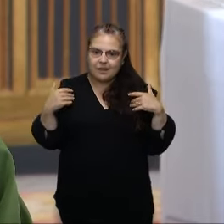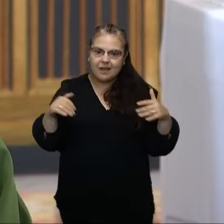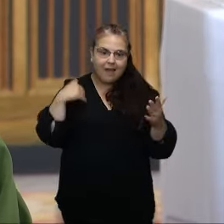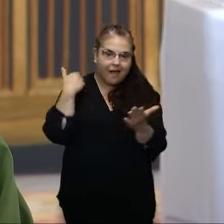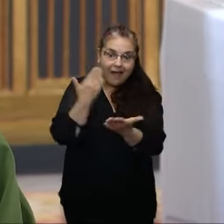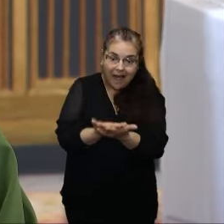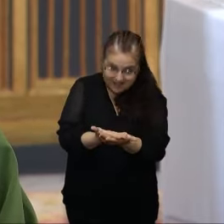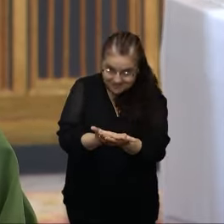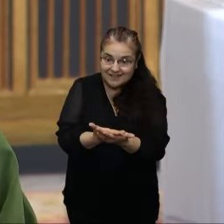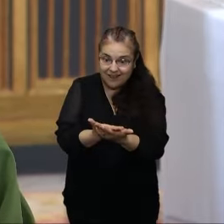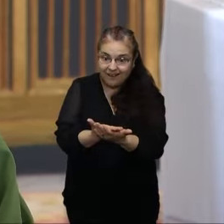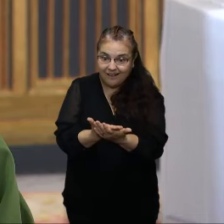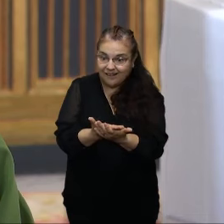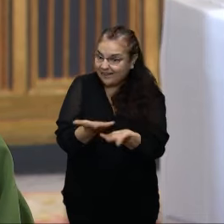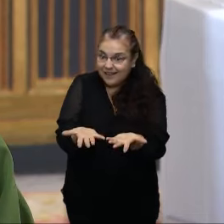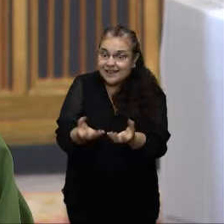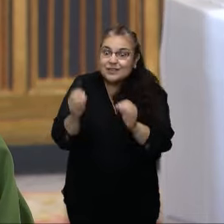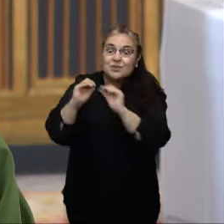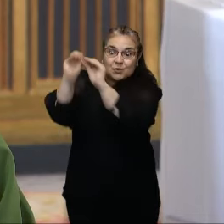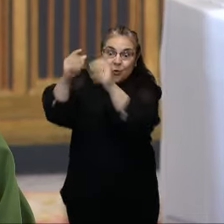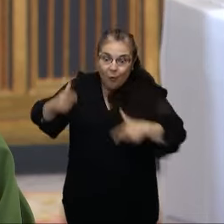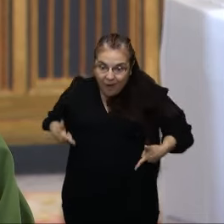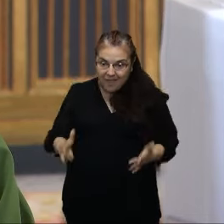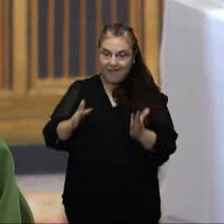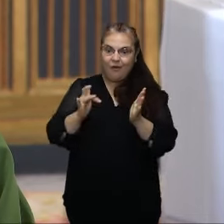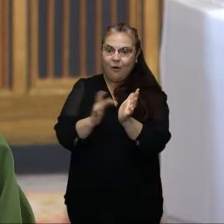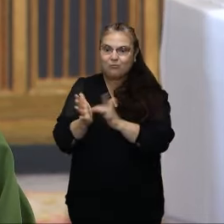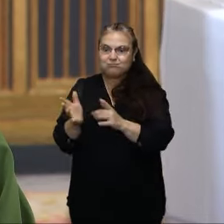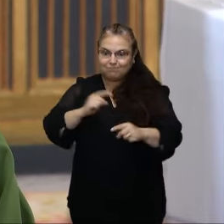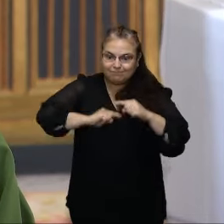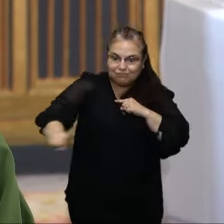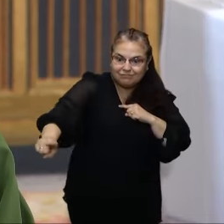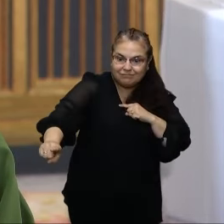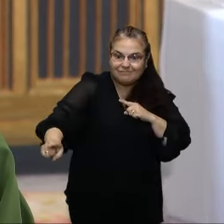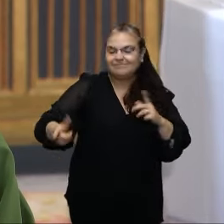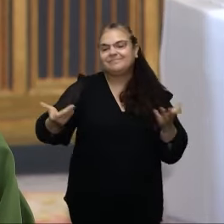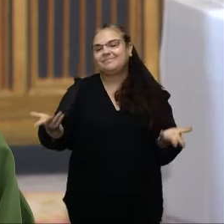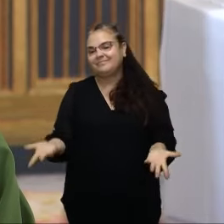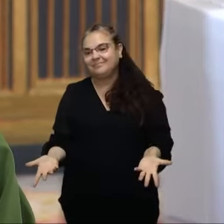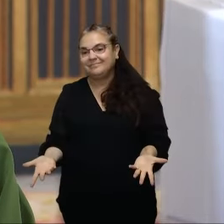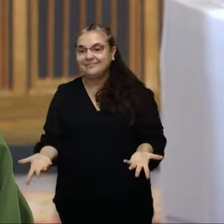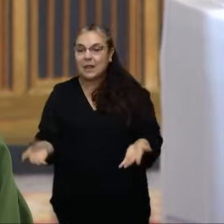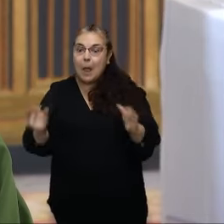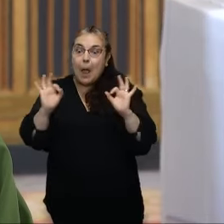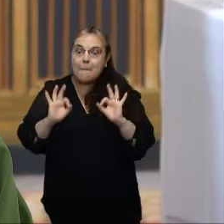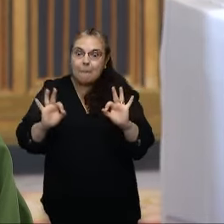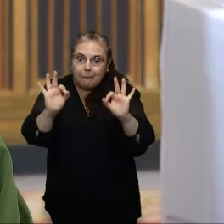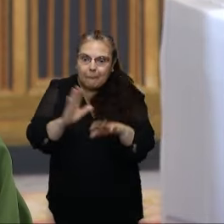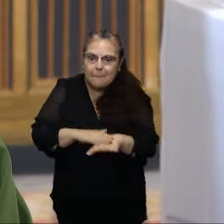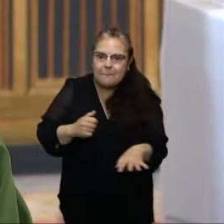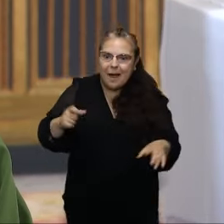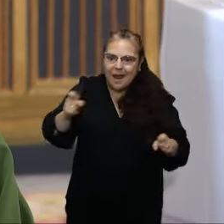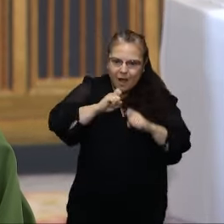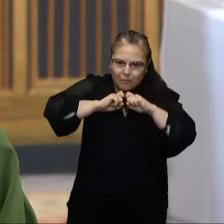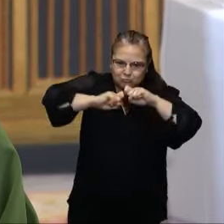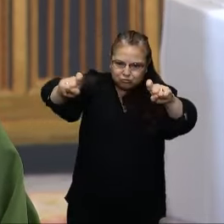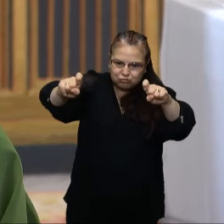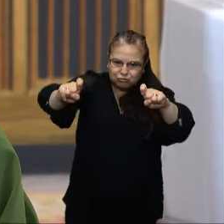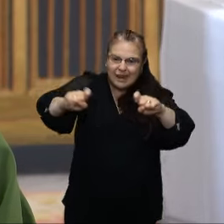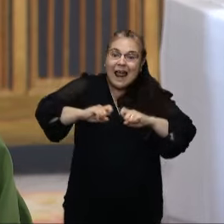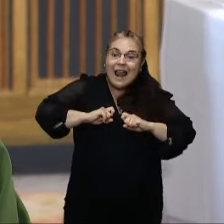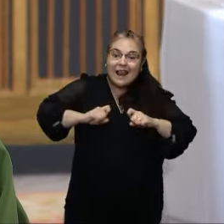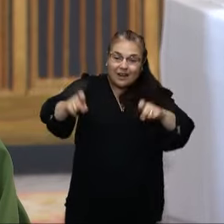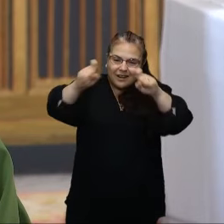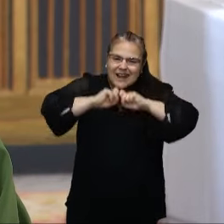de enviarnos a su propio Hijo, a Jesucristo, precisamente para anunciarnos la salvación,